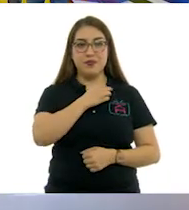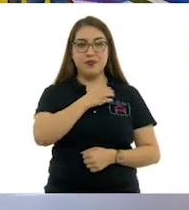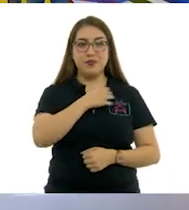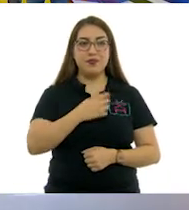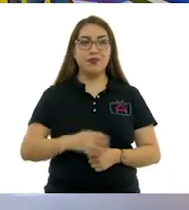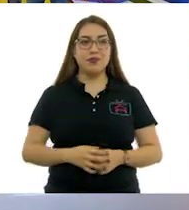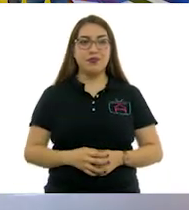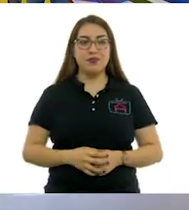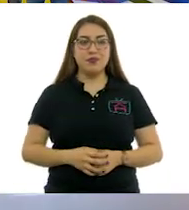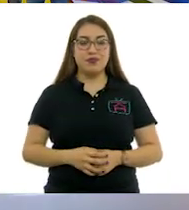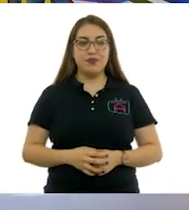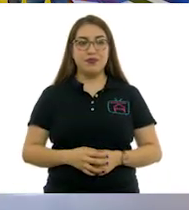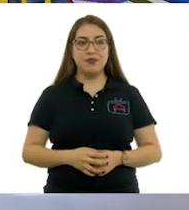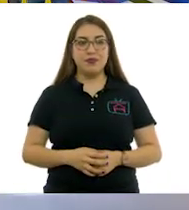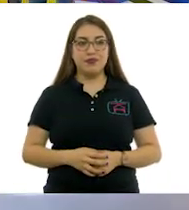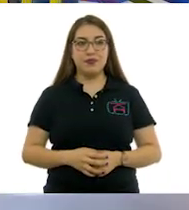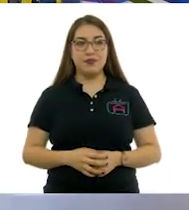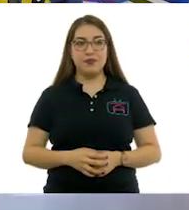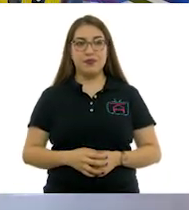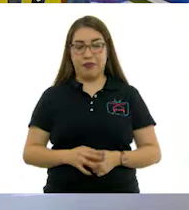Uy, esta está un poco complicada.